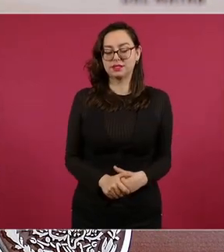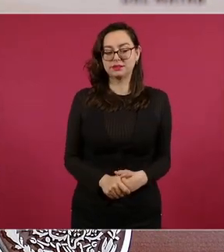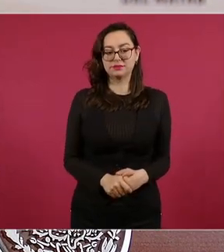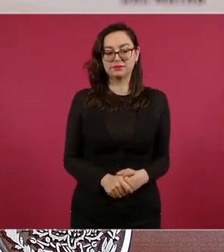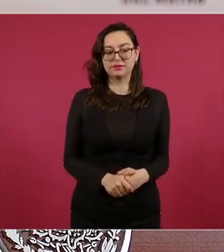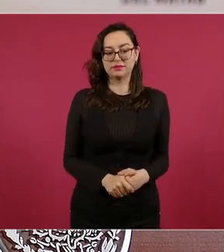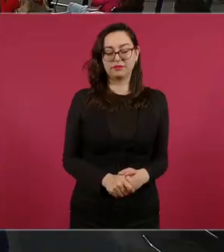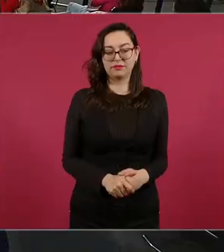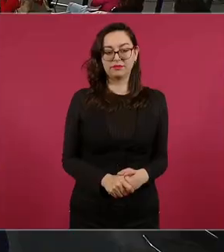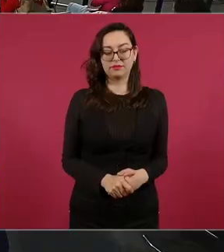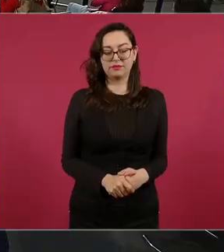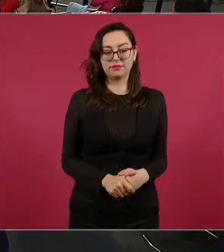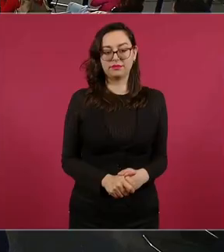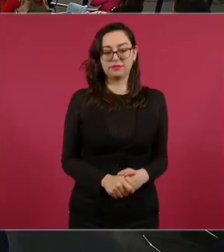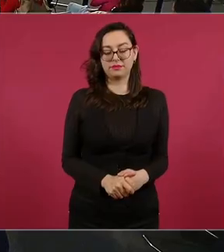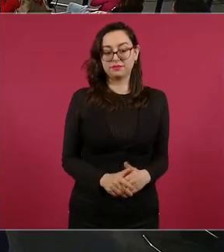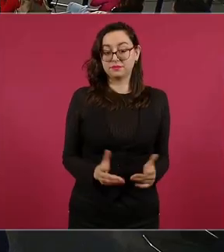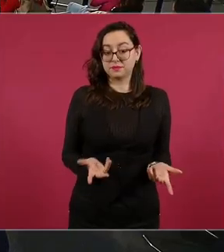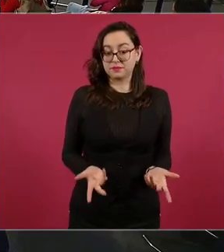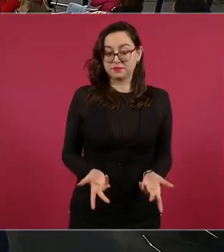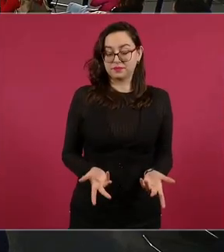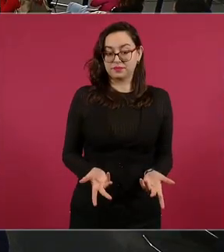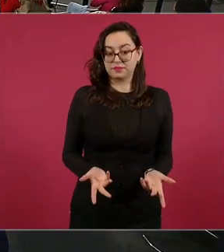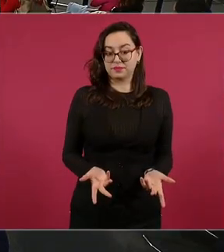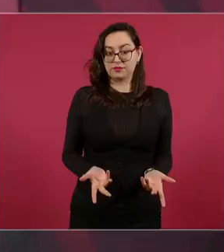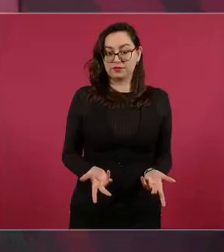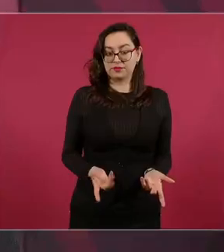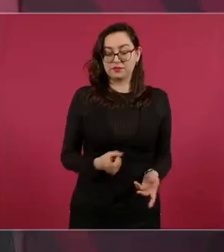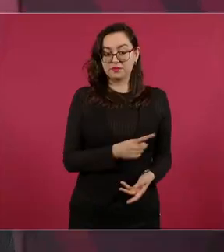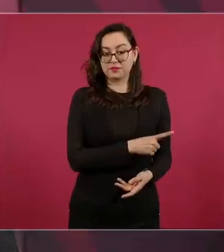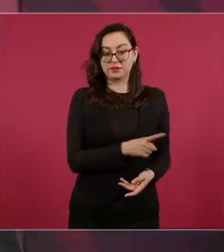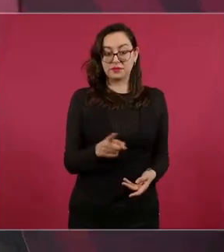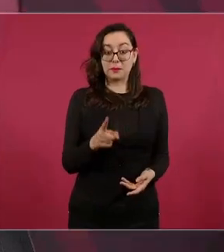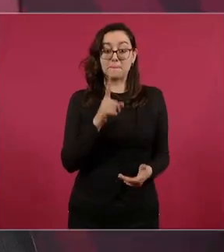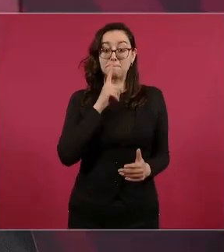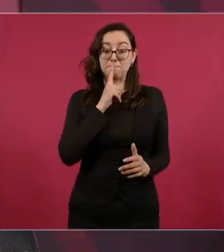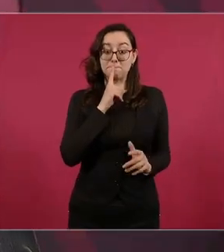entonces callan como momias